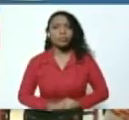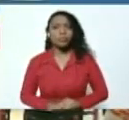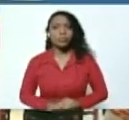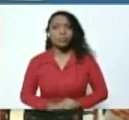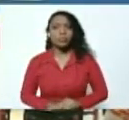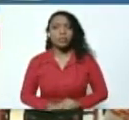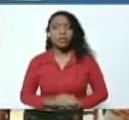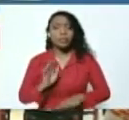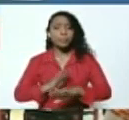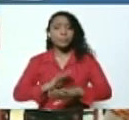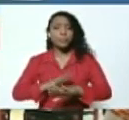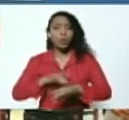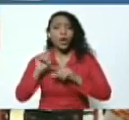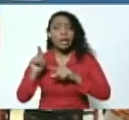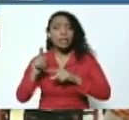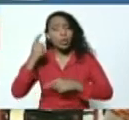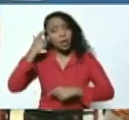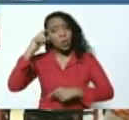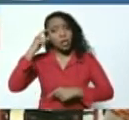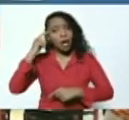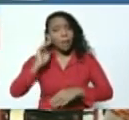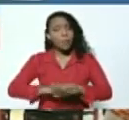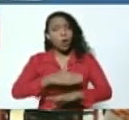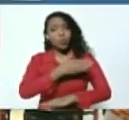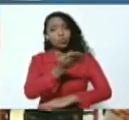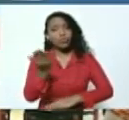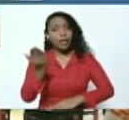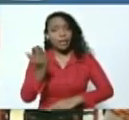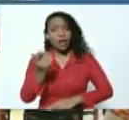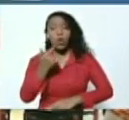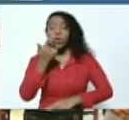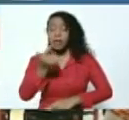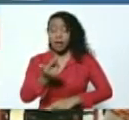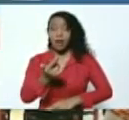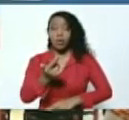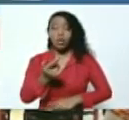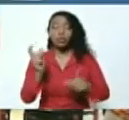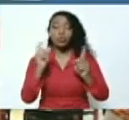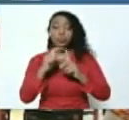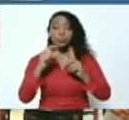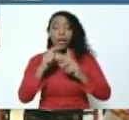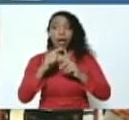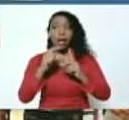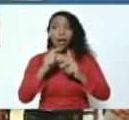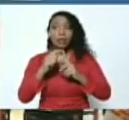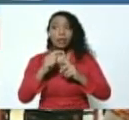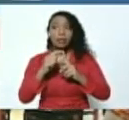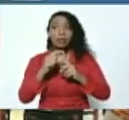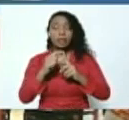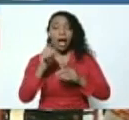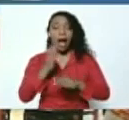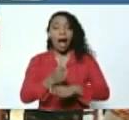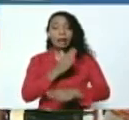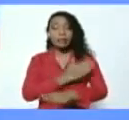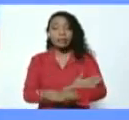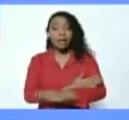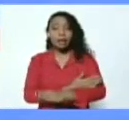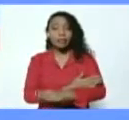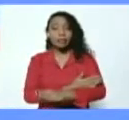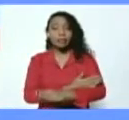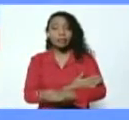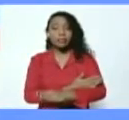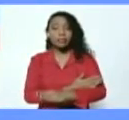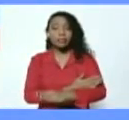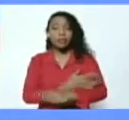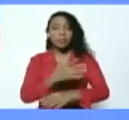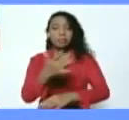Y por eso lo recordaba, porque ustedes lo dijeron en sus palabras anteriores, los que me precedieron, por